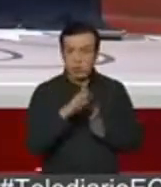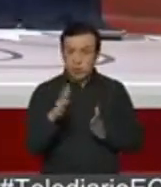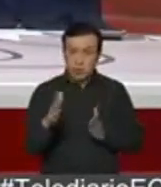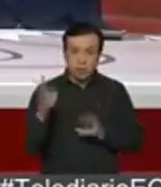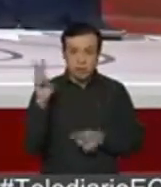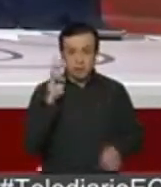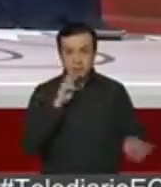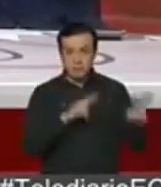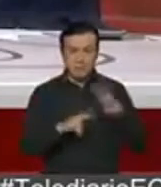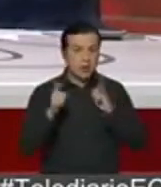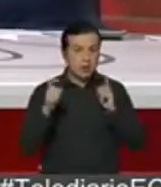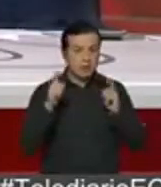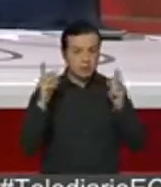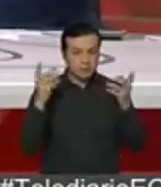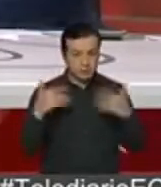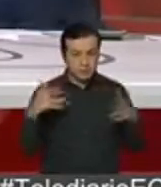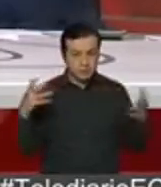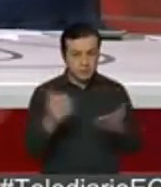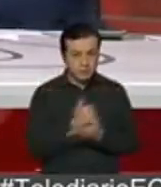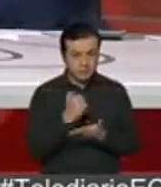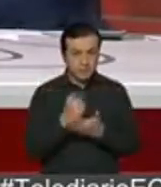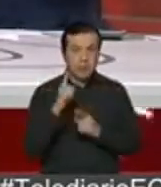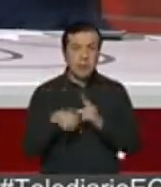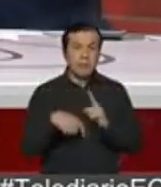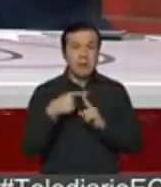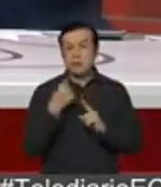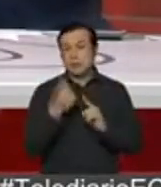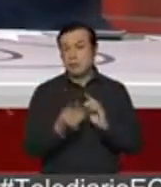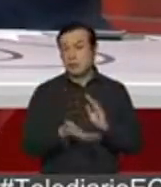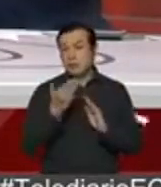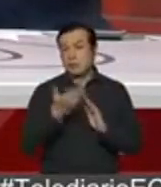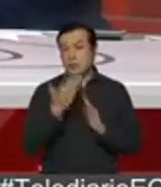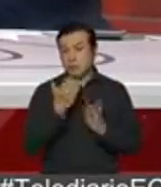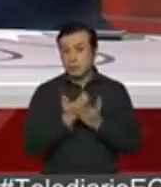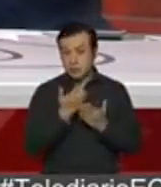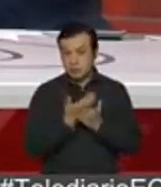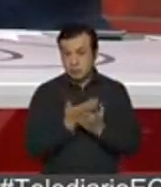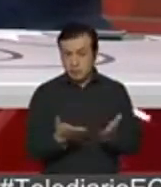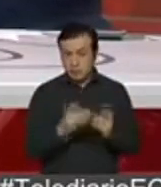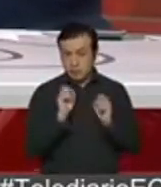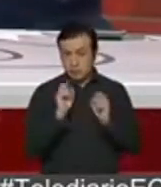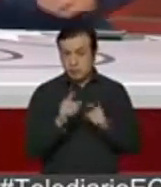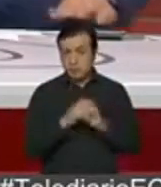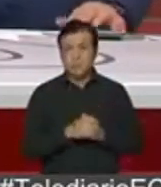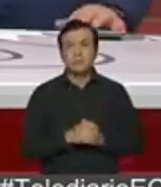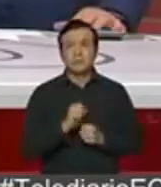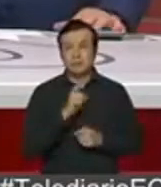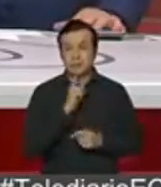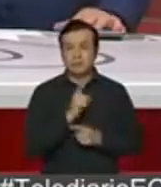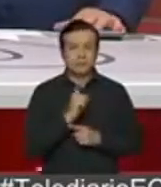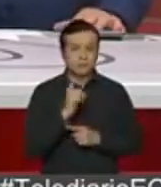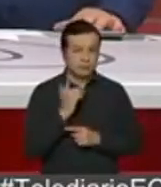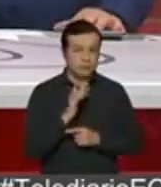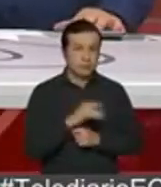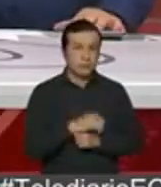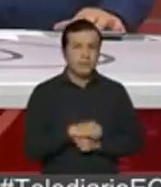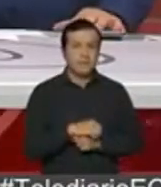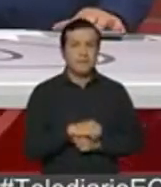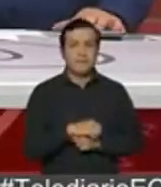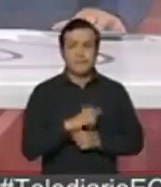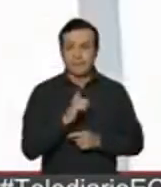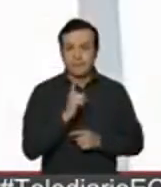a cabo un reajuste que permita obtener mayores recursos económicos para el fisco? Sí, seguramente.